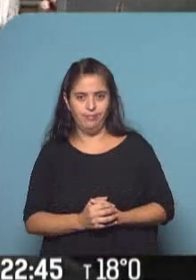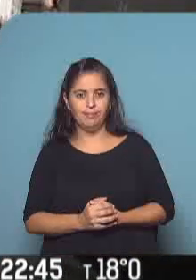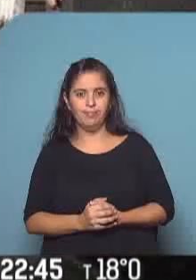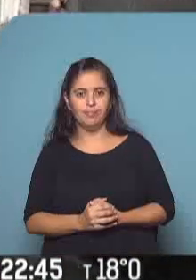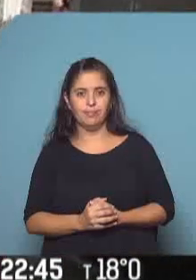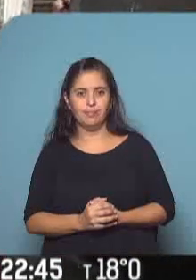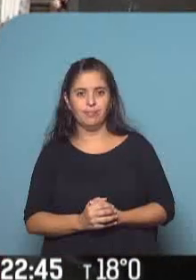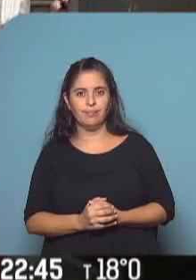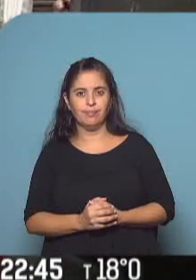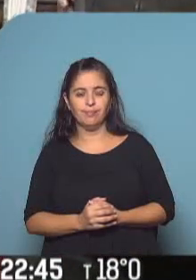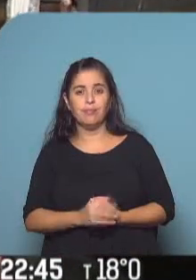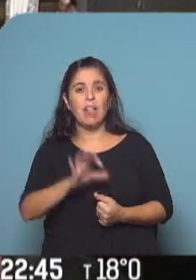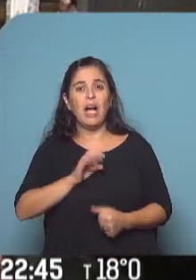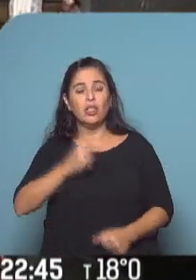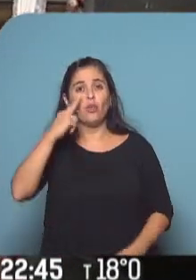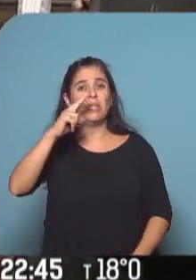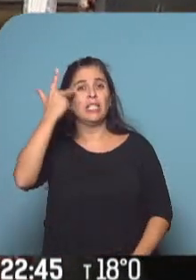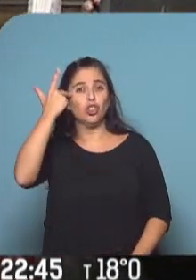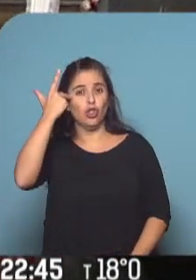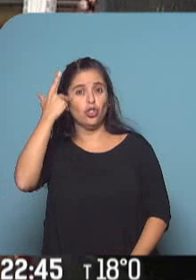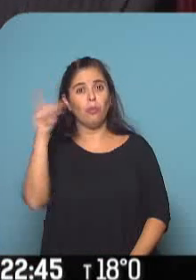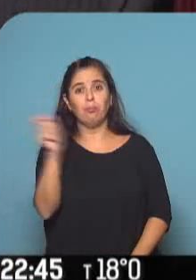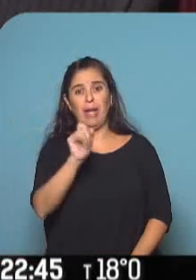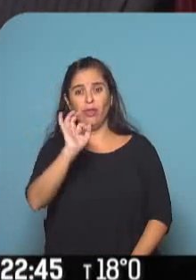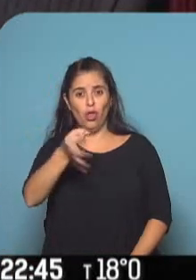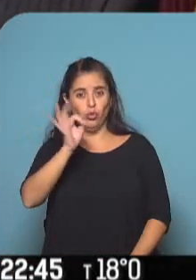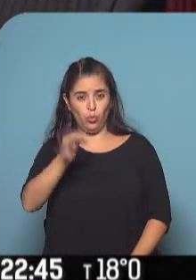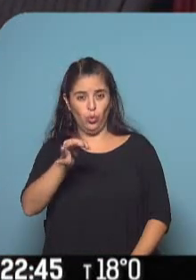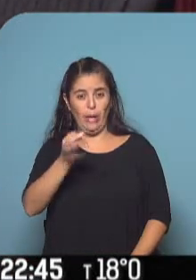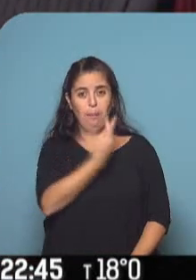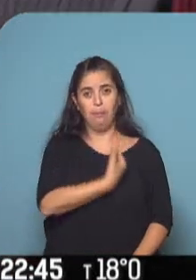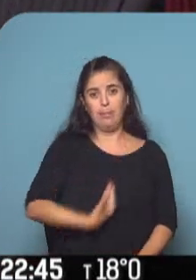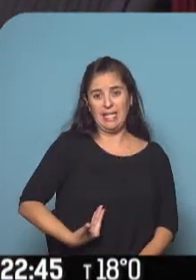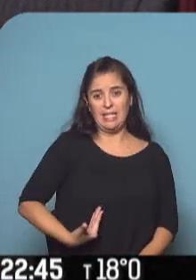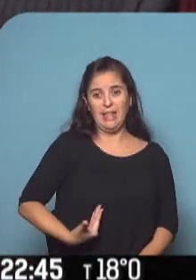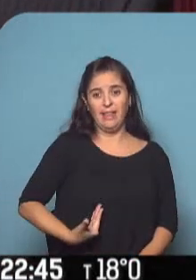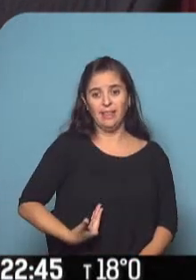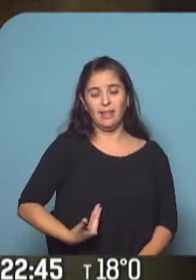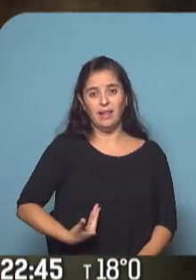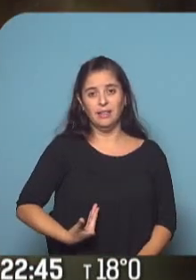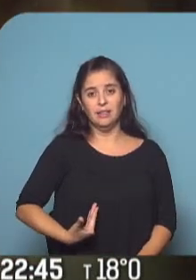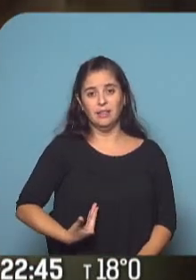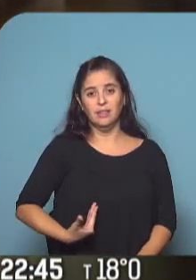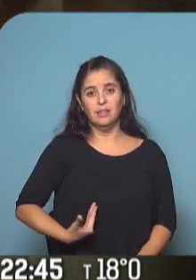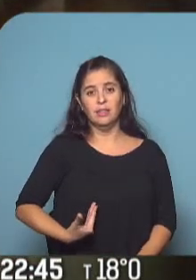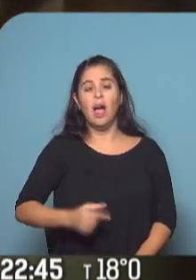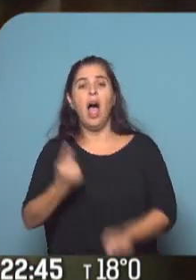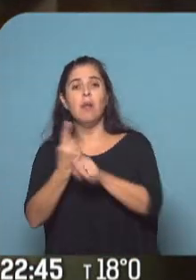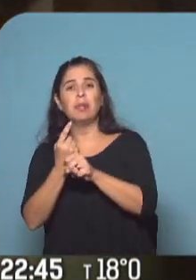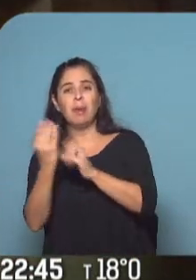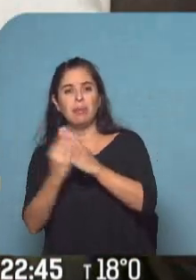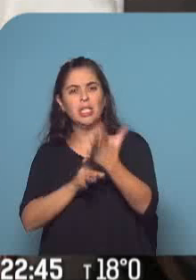En octubre de 2018, luego de meses de tensiones, el presidente Sirisena echó sorpresivamente al primer